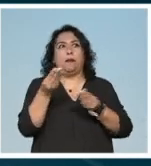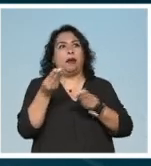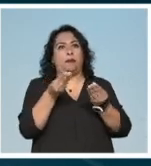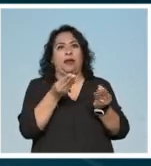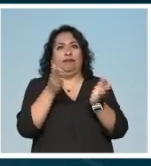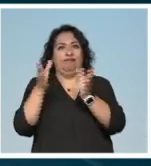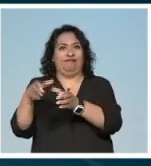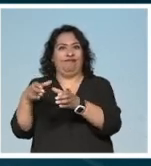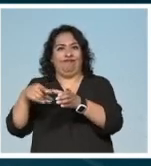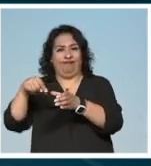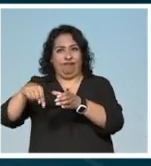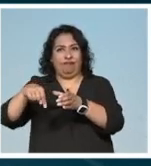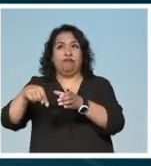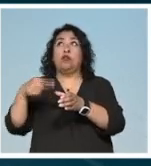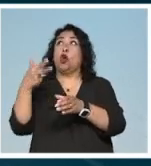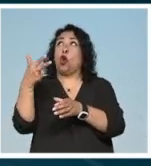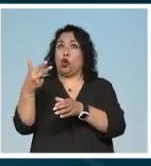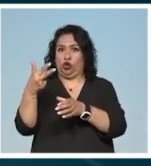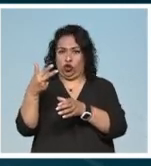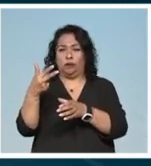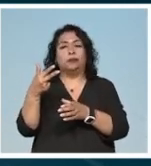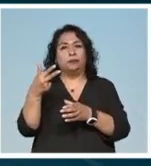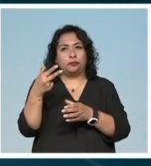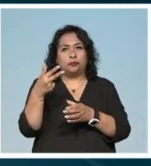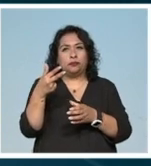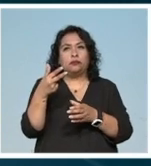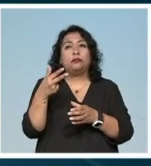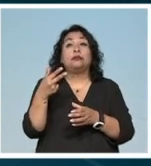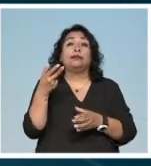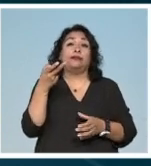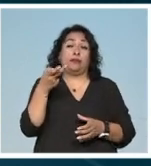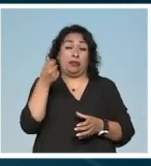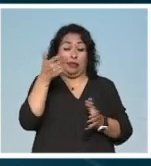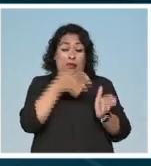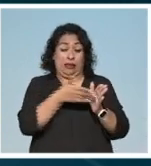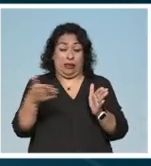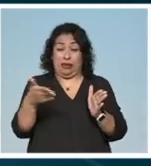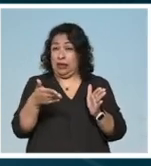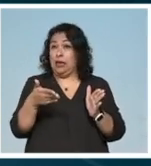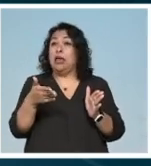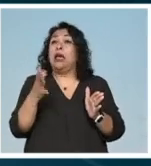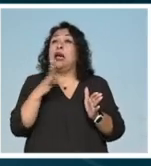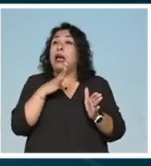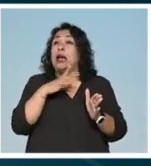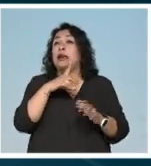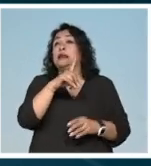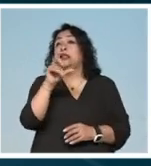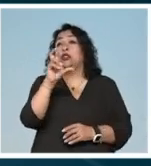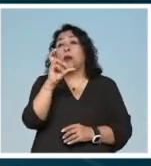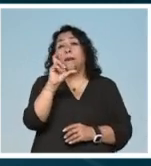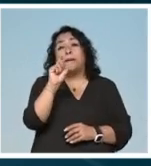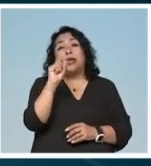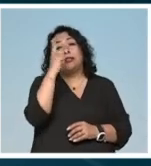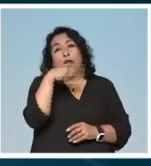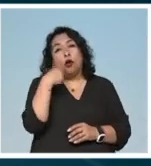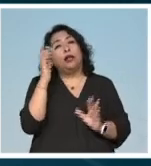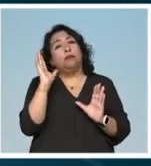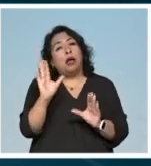de postproducción, que son 8. Y este primer momento se cubren 120 horas de